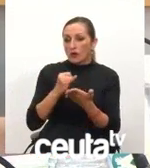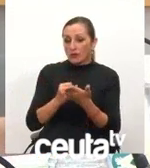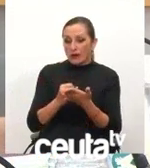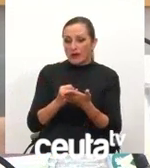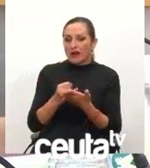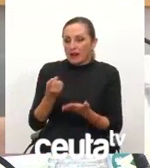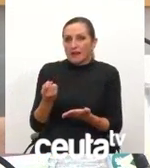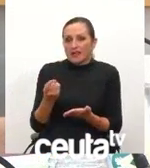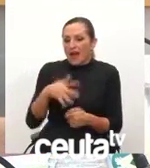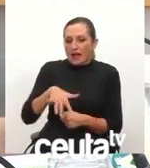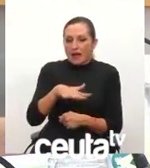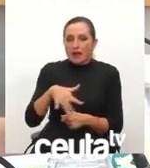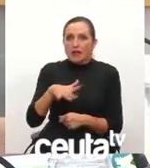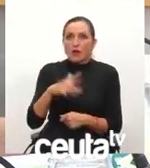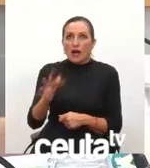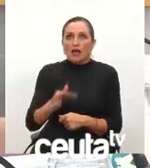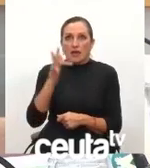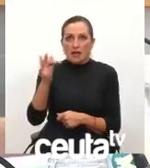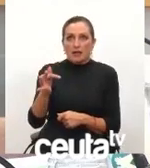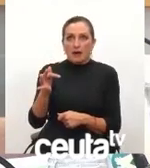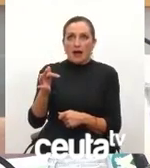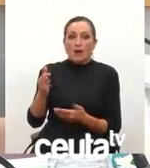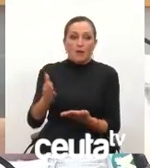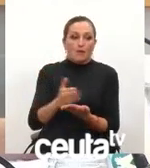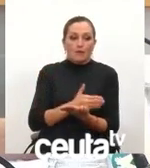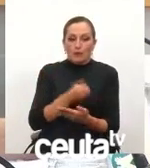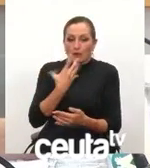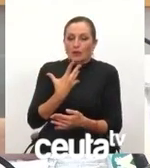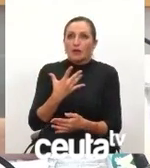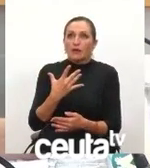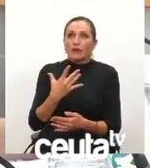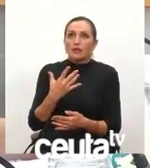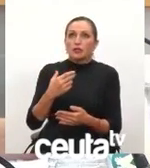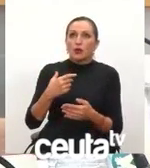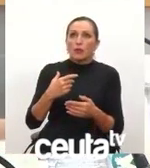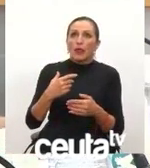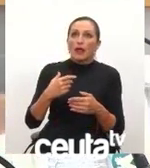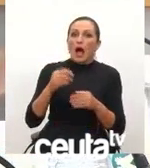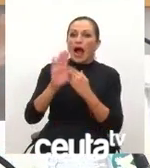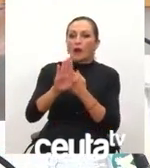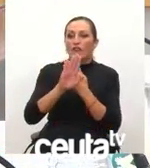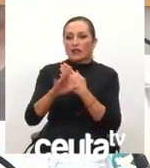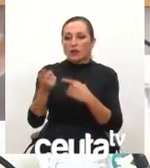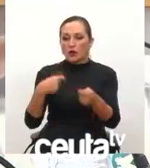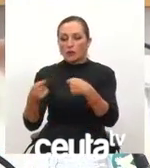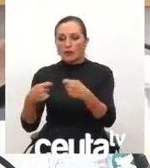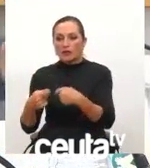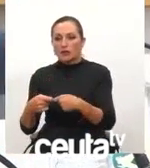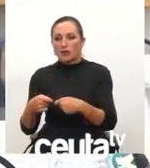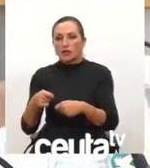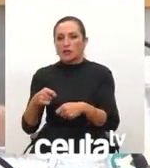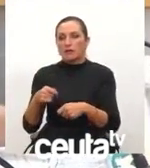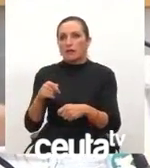zona y, por supuesto, para beneficio de vecinos y comercios, solicitando disculpas por la demora ocasionada. Muchas